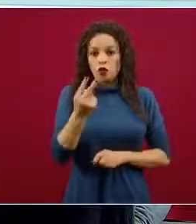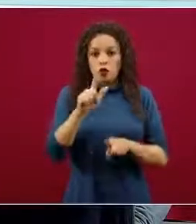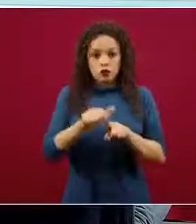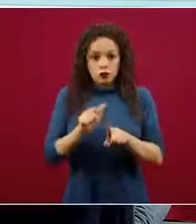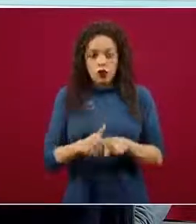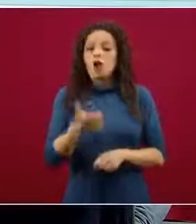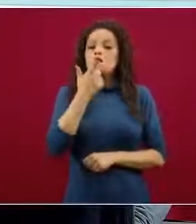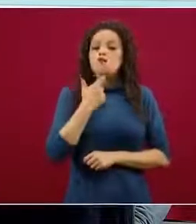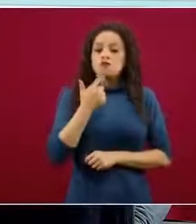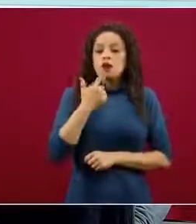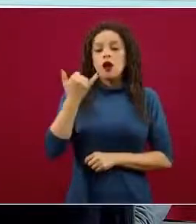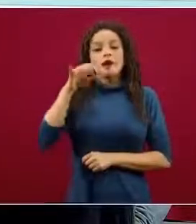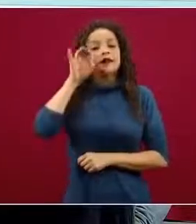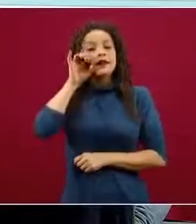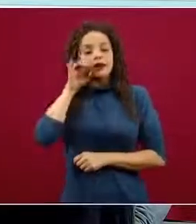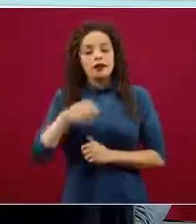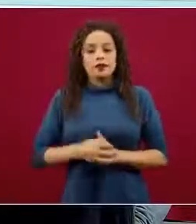por favor.